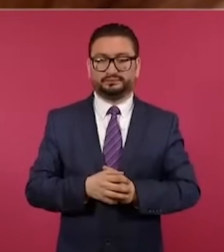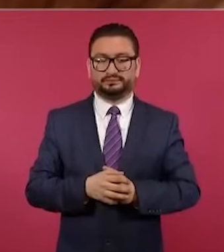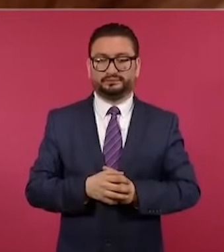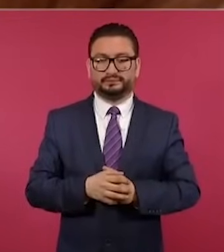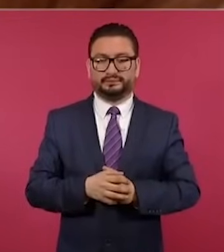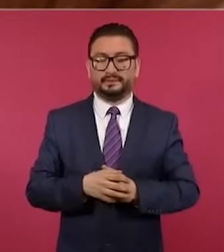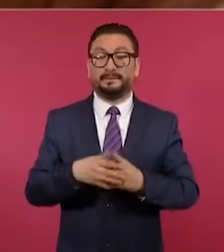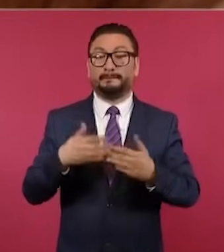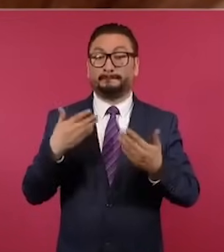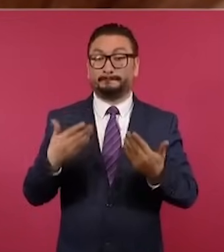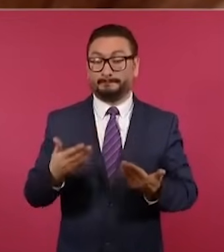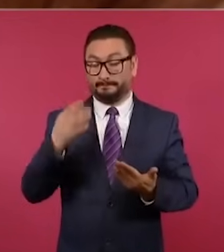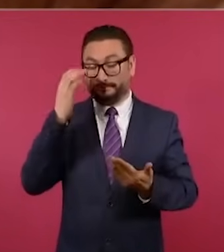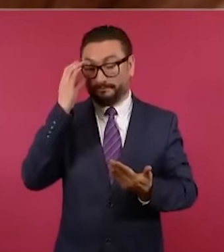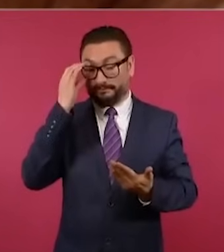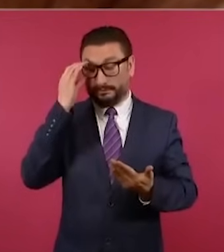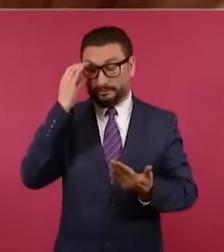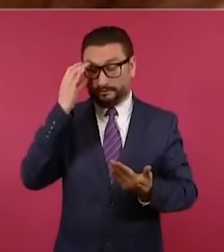Entonces,